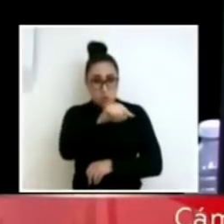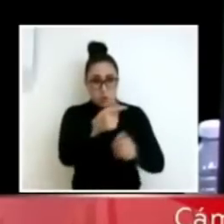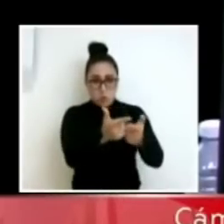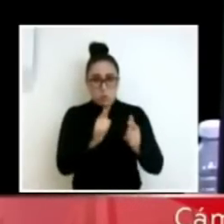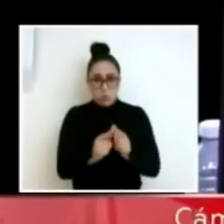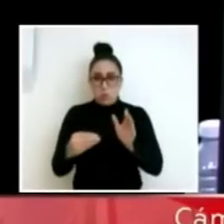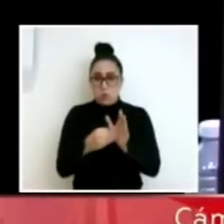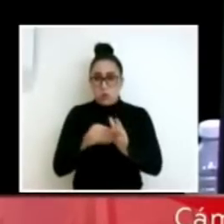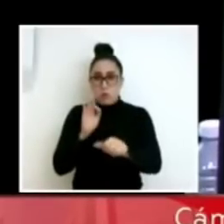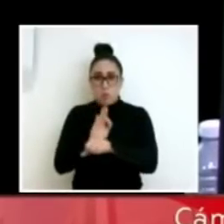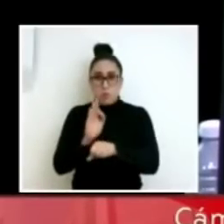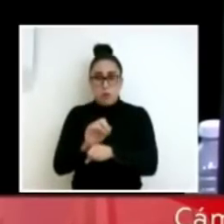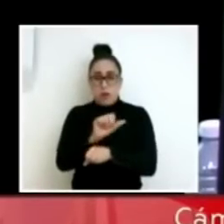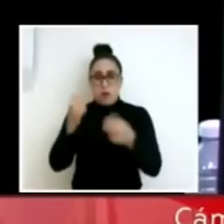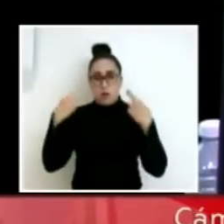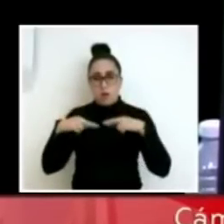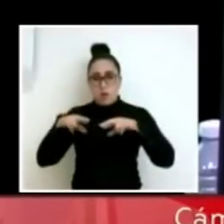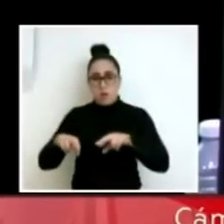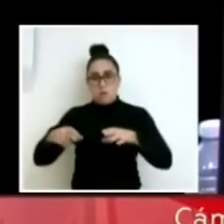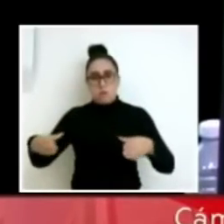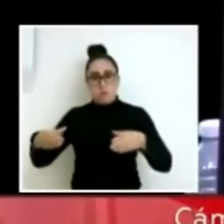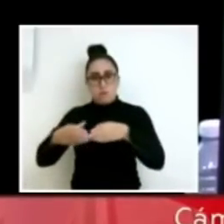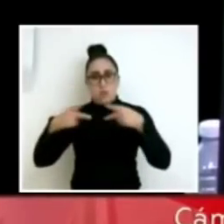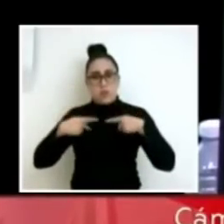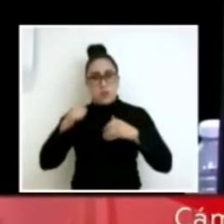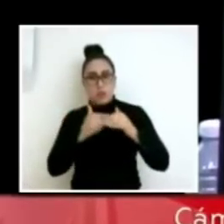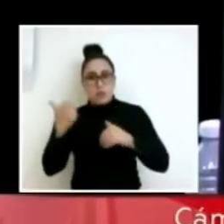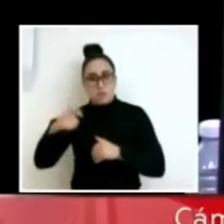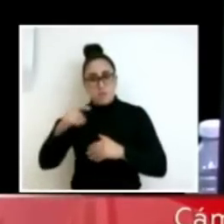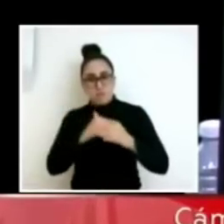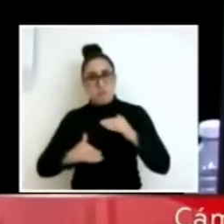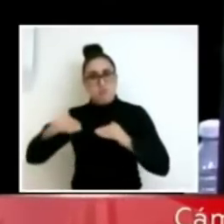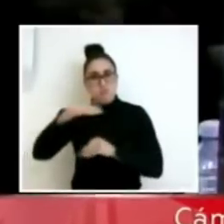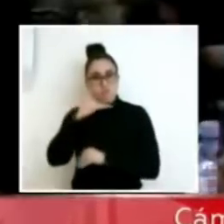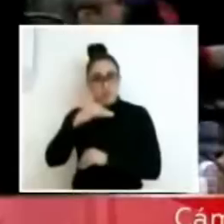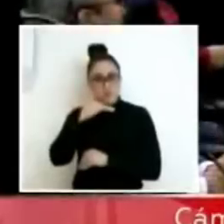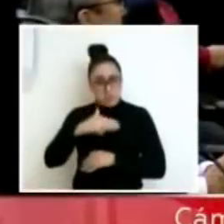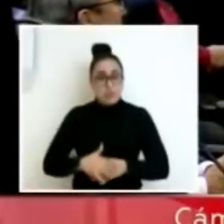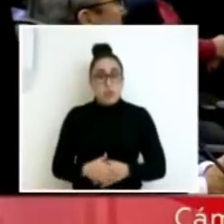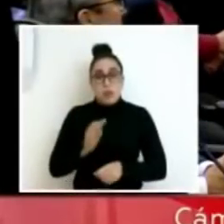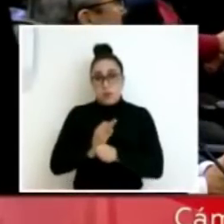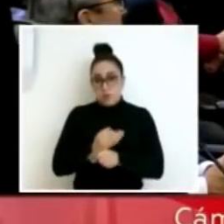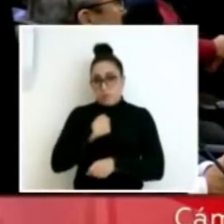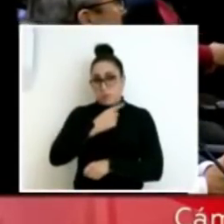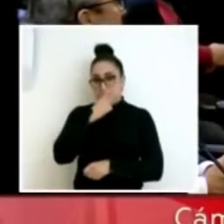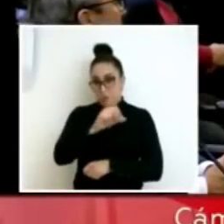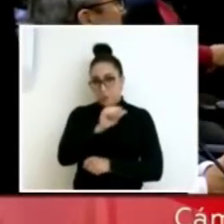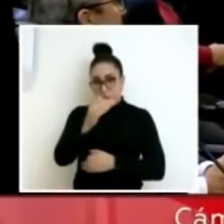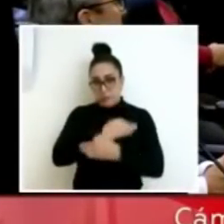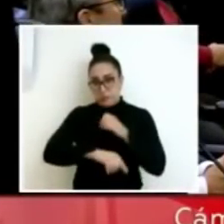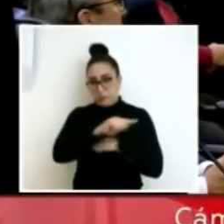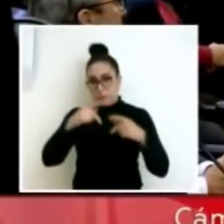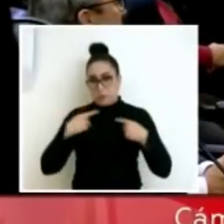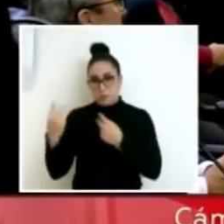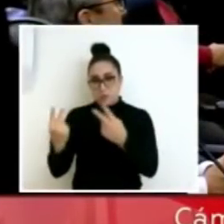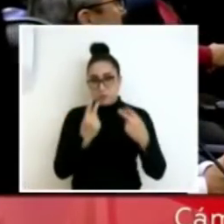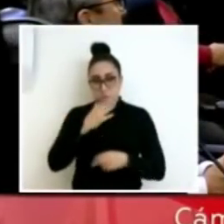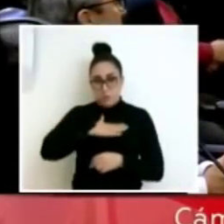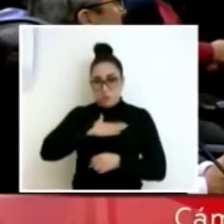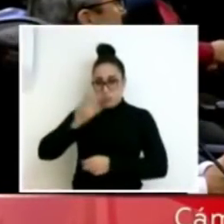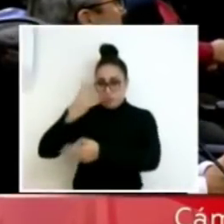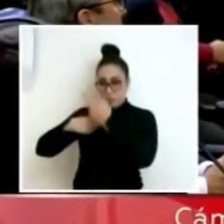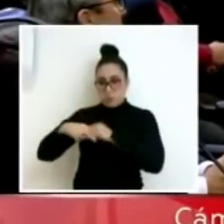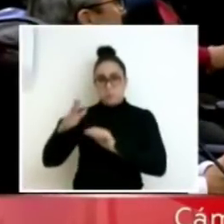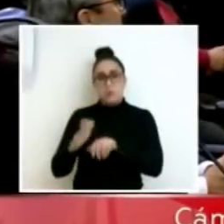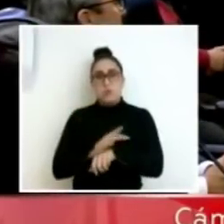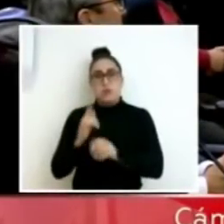a la oligarquía y a la minoría. Decirle al pueblo de México que aquí estamos gracias a su voto, gracias